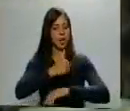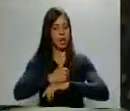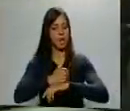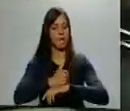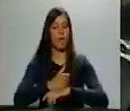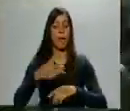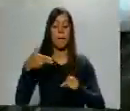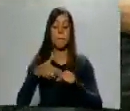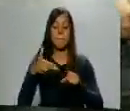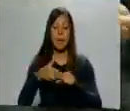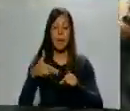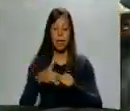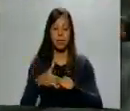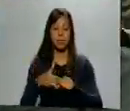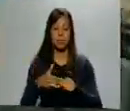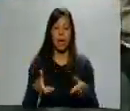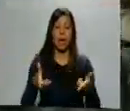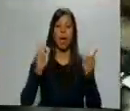y le daba